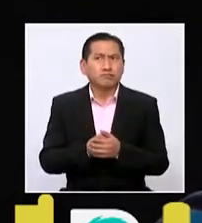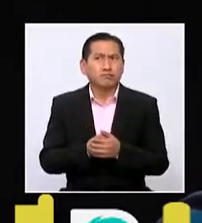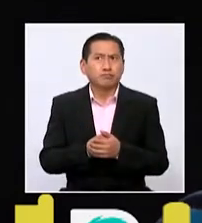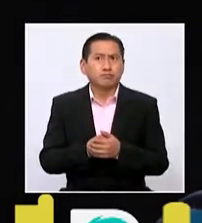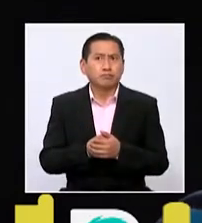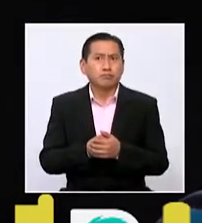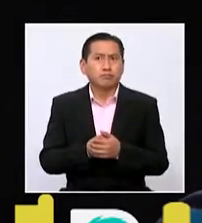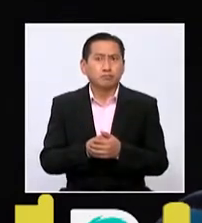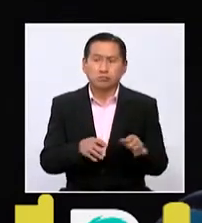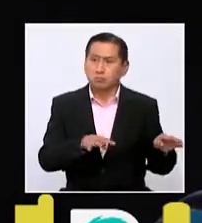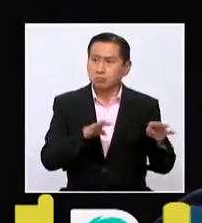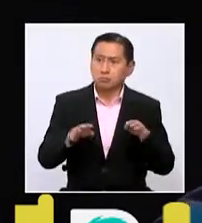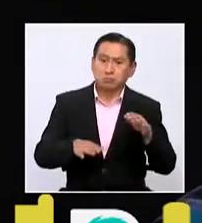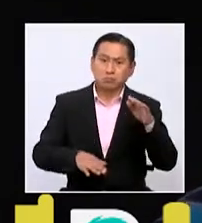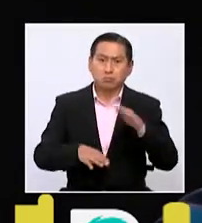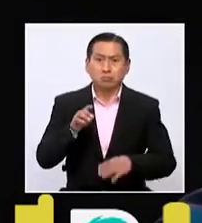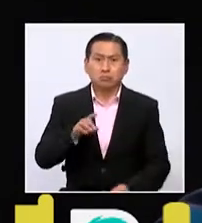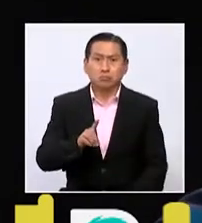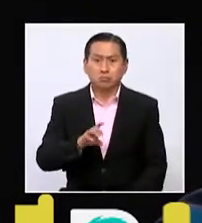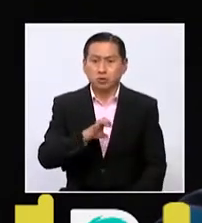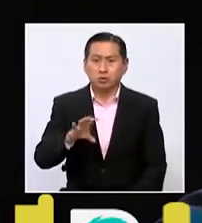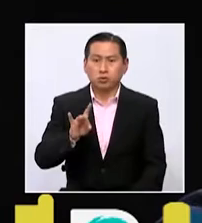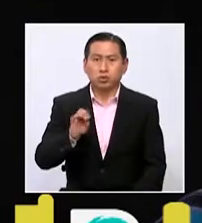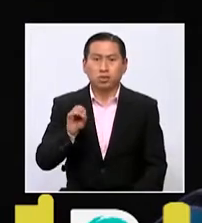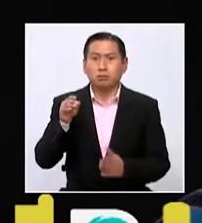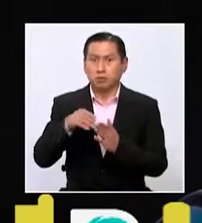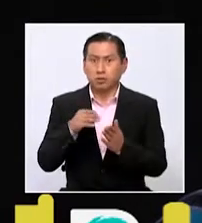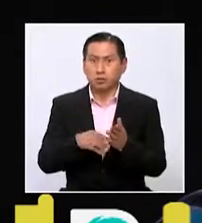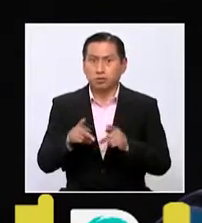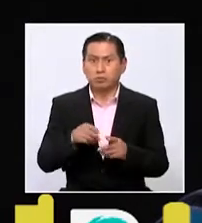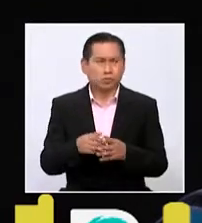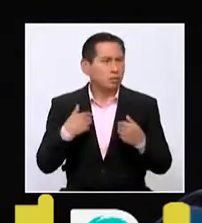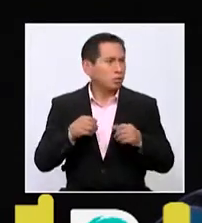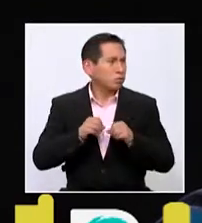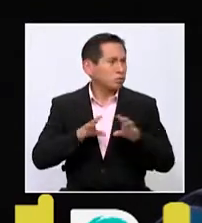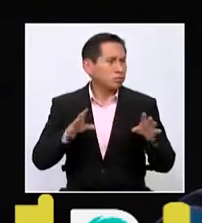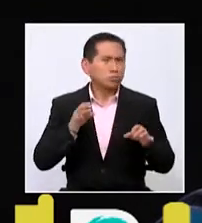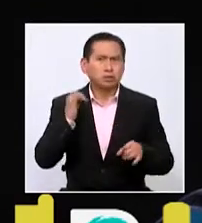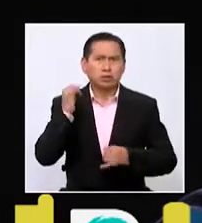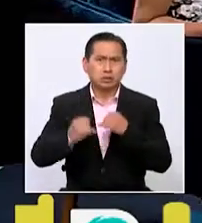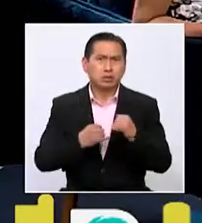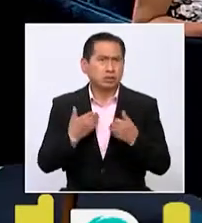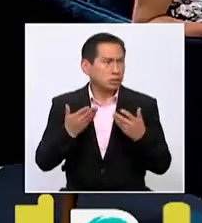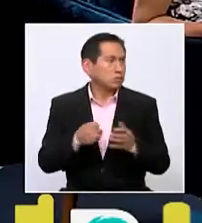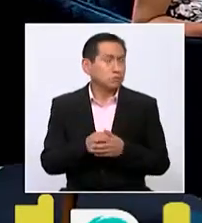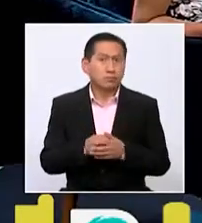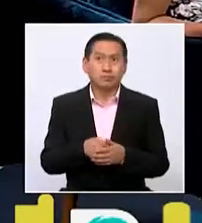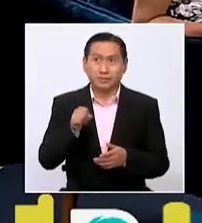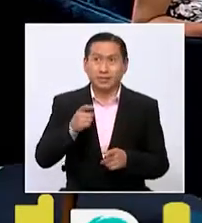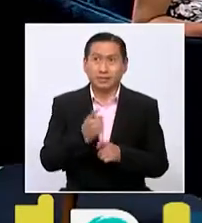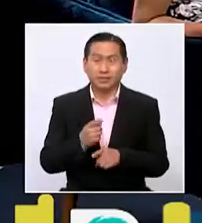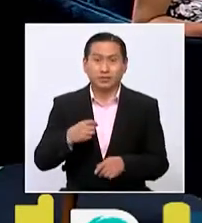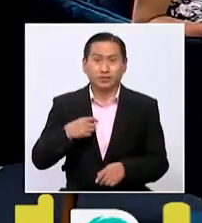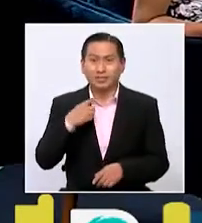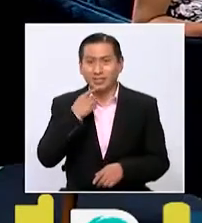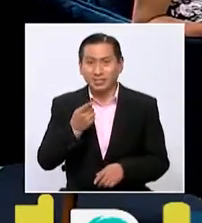que la ven más de 180 millones de personas alrededor del mundo. Claro, tiene un nivel de llegada importantísimo. Le decía yo,